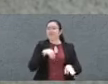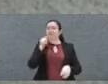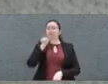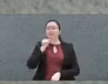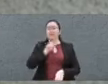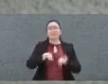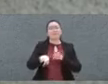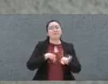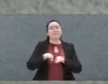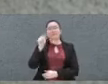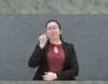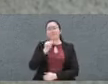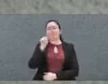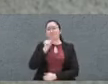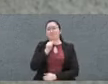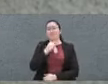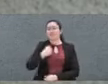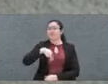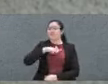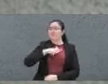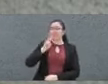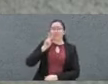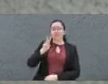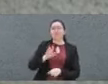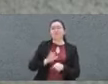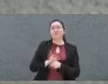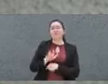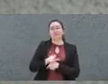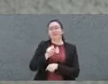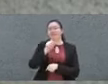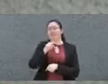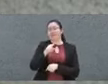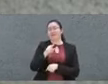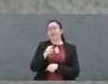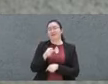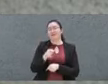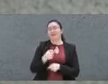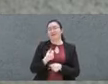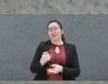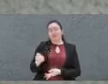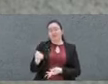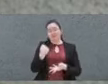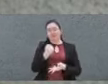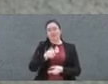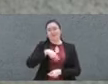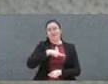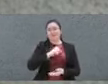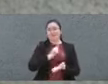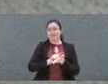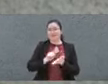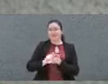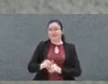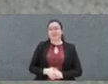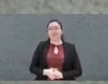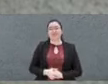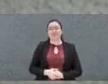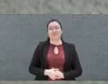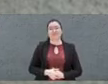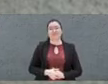Y eso es parte de lo que estamos viendo ahora del resultado de esta inversión en las potabilizadoras. Y finalmente un tema,